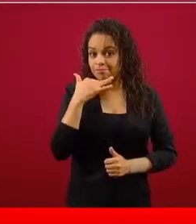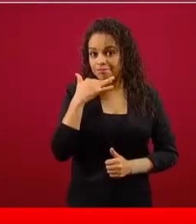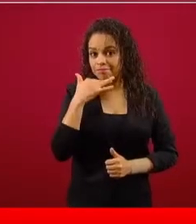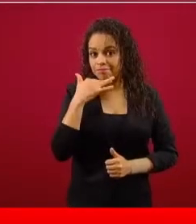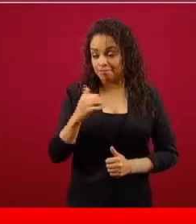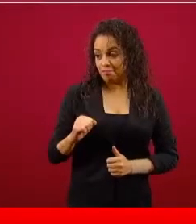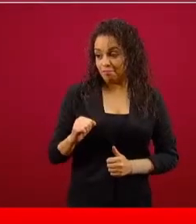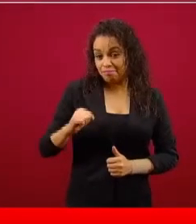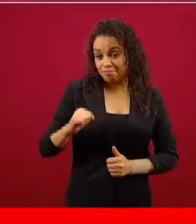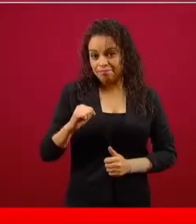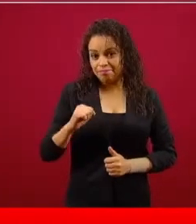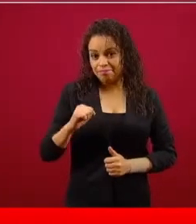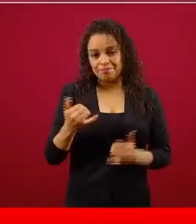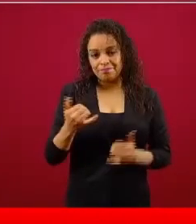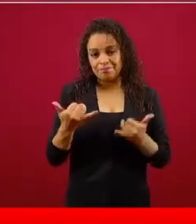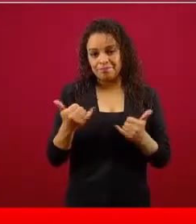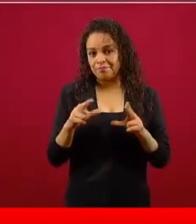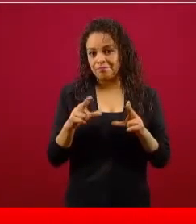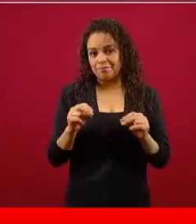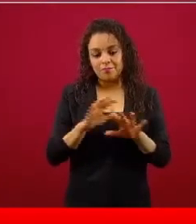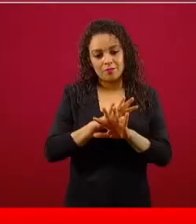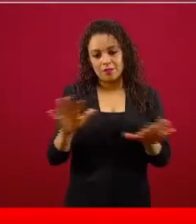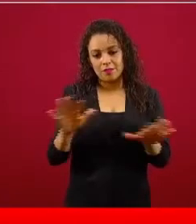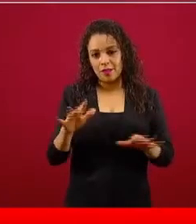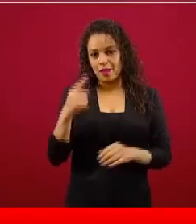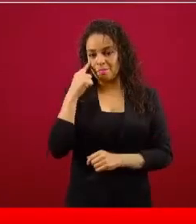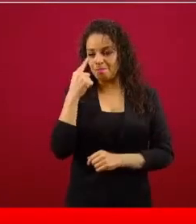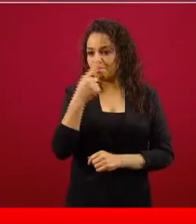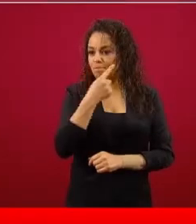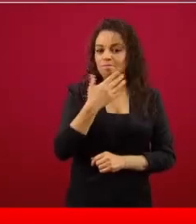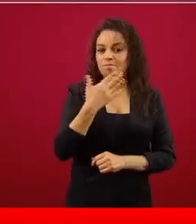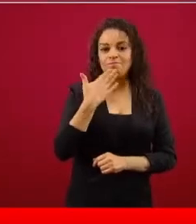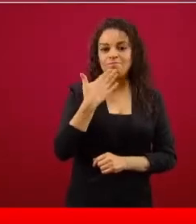está mal vista.